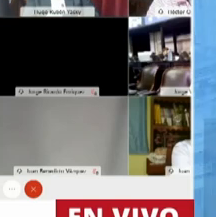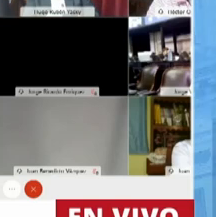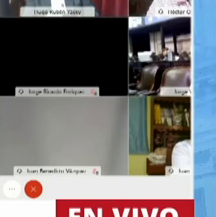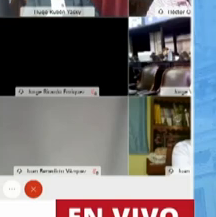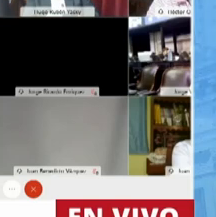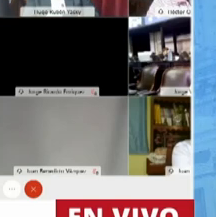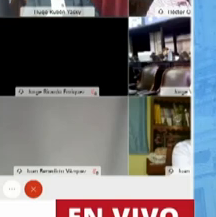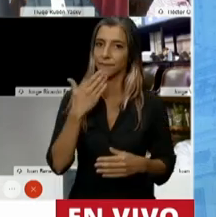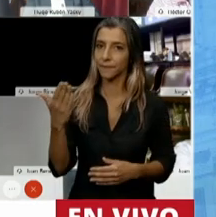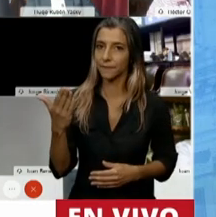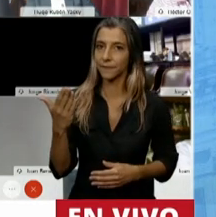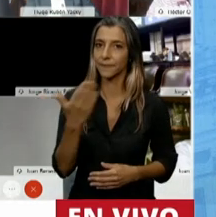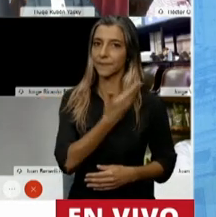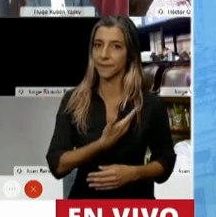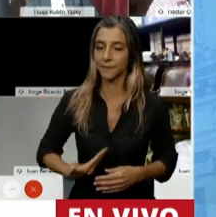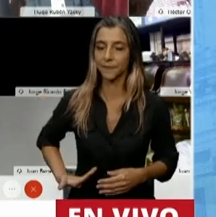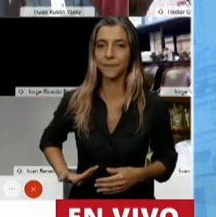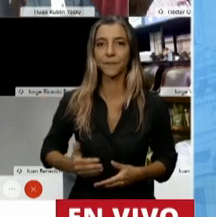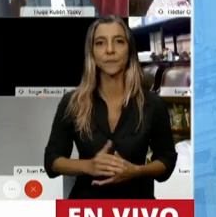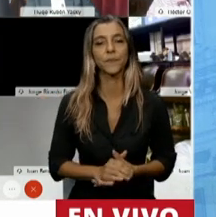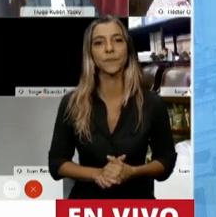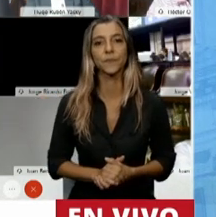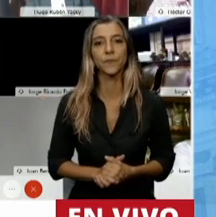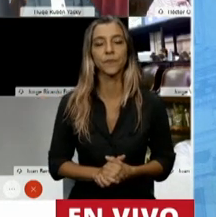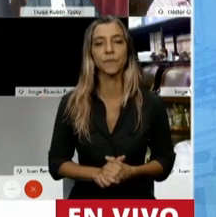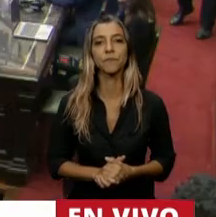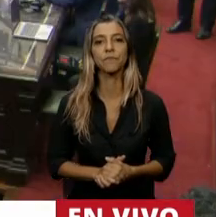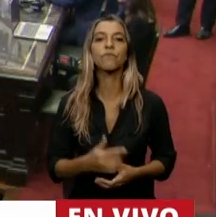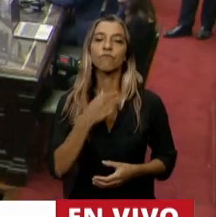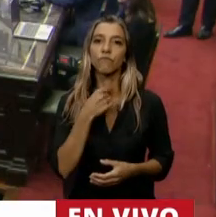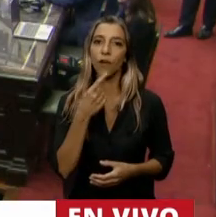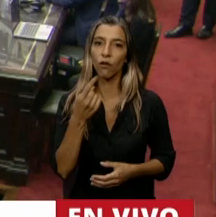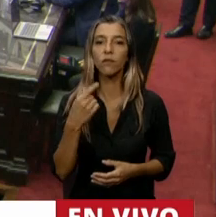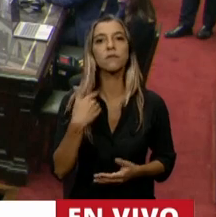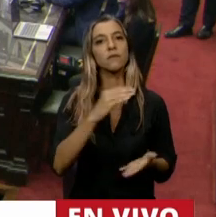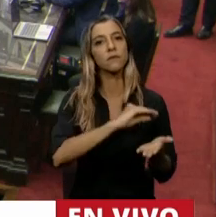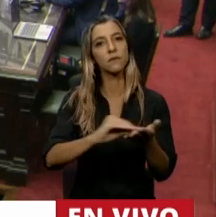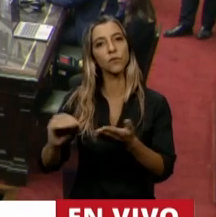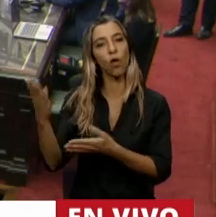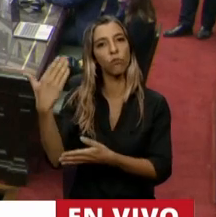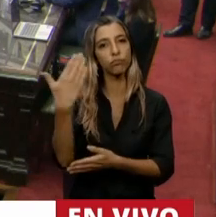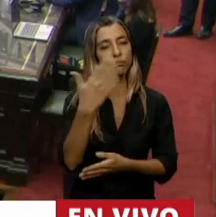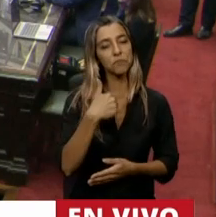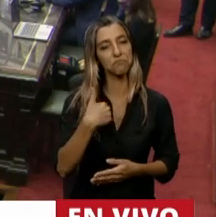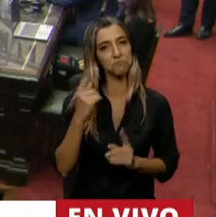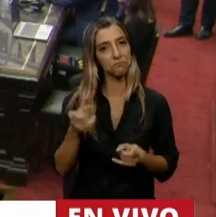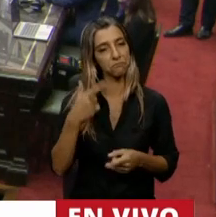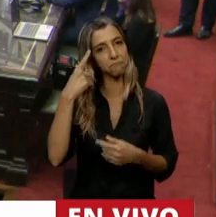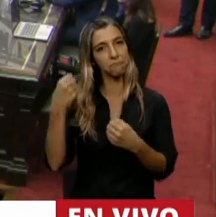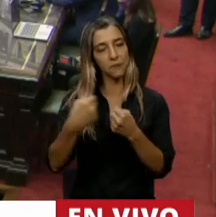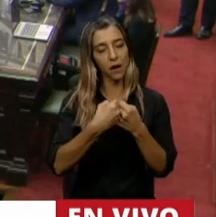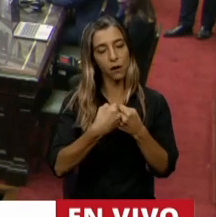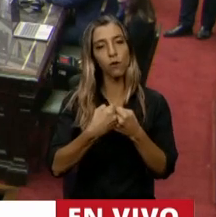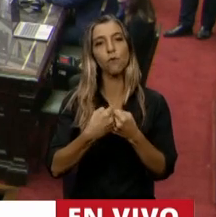Gracias, señor presidente. Adherirme a las palabras de los diputados preopinantes en cuanto al resultado de